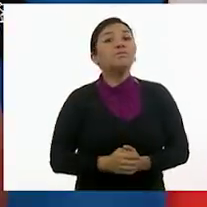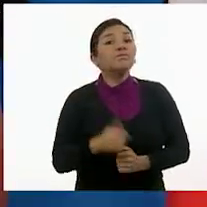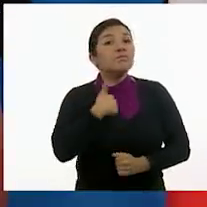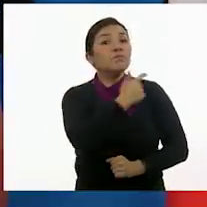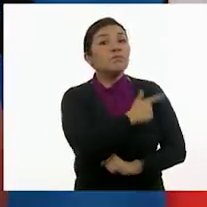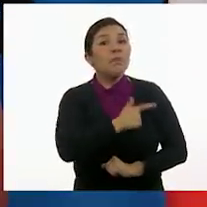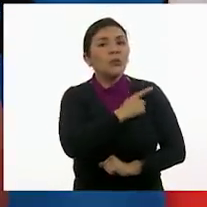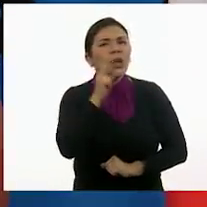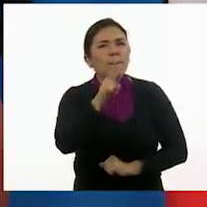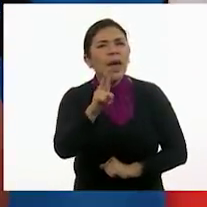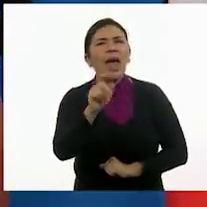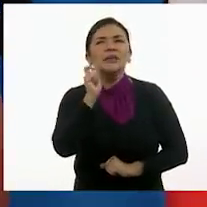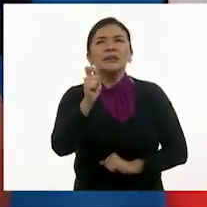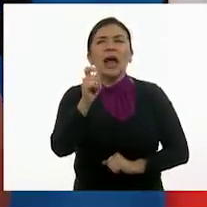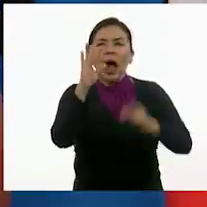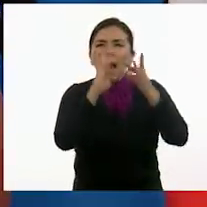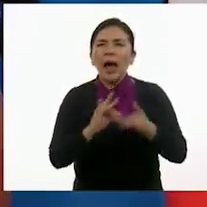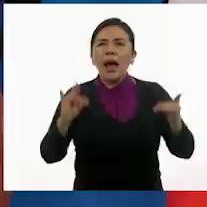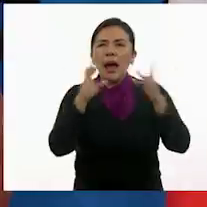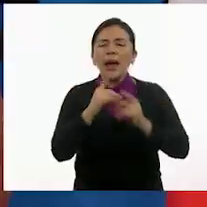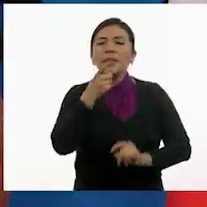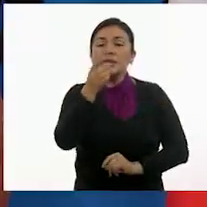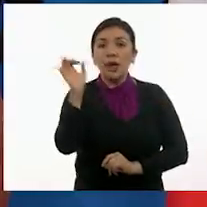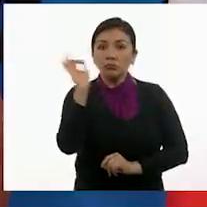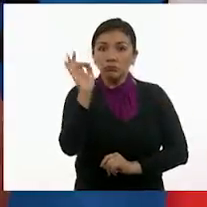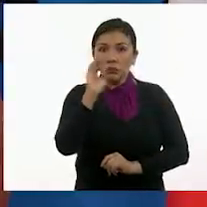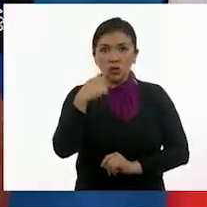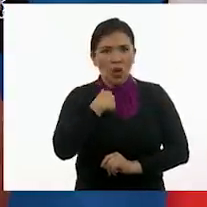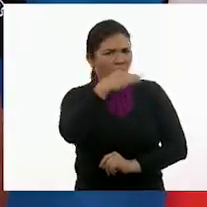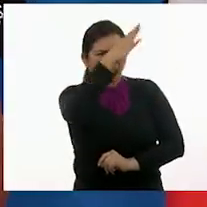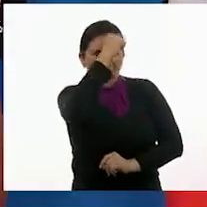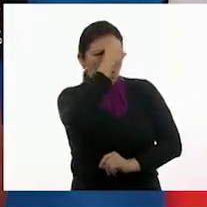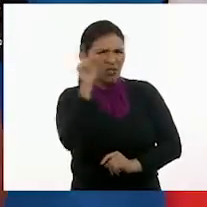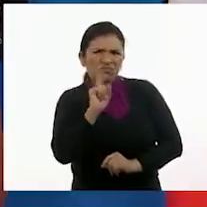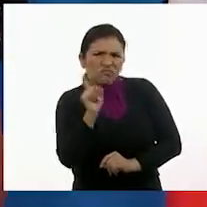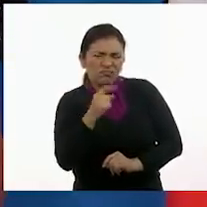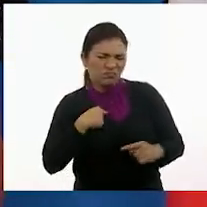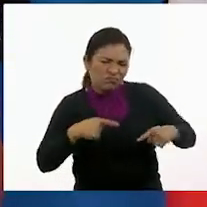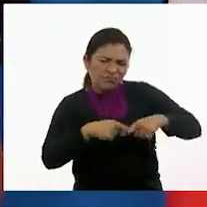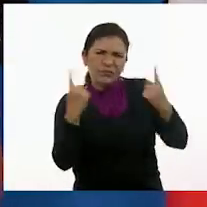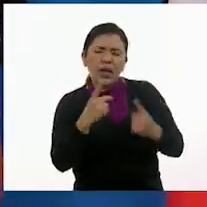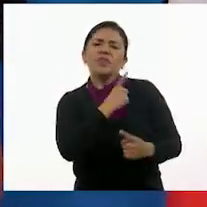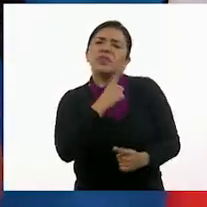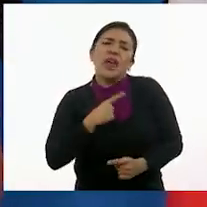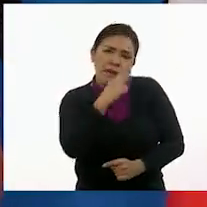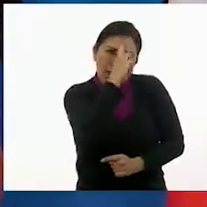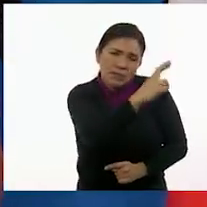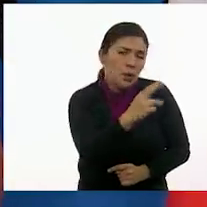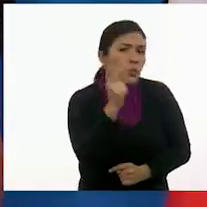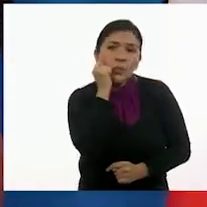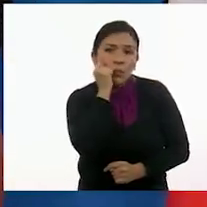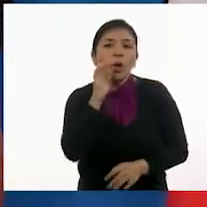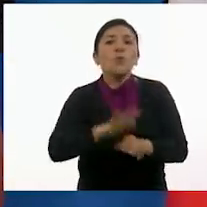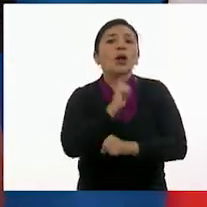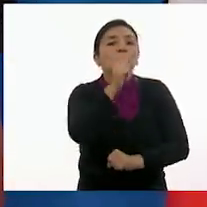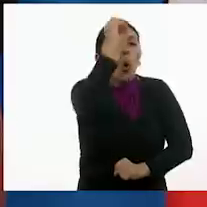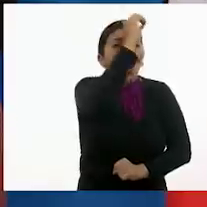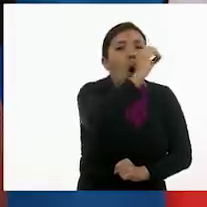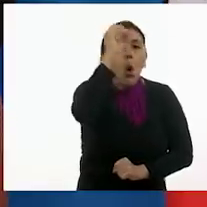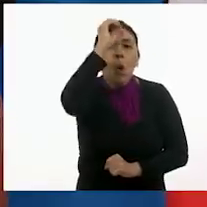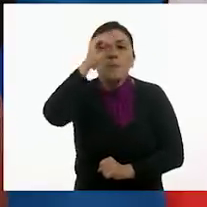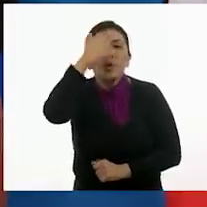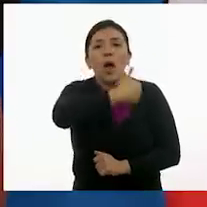gustó muchísimo la parte en donde mencionan que, aunque no estemos de acuerdo con otra persona, debemos respetar su opinión porque